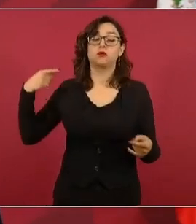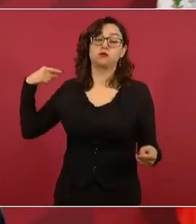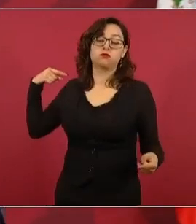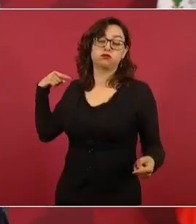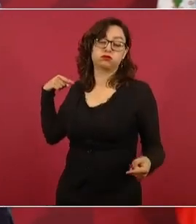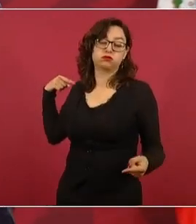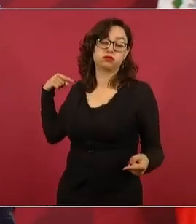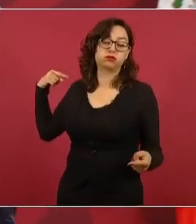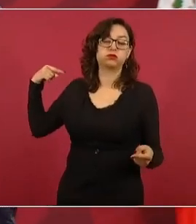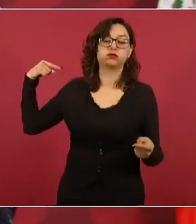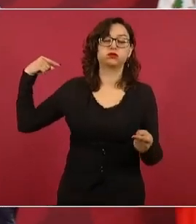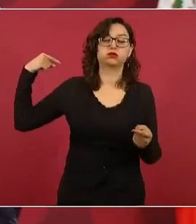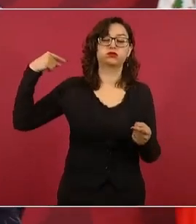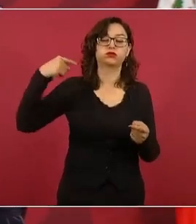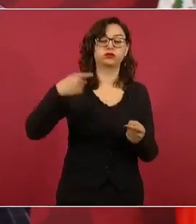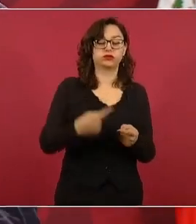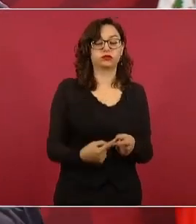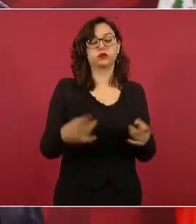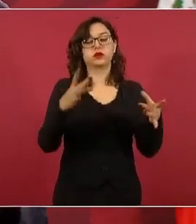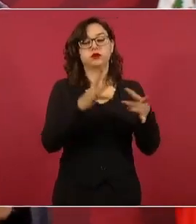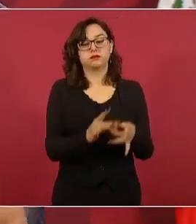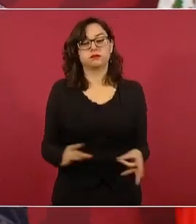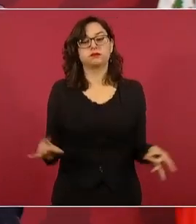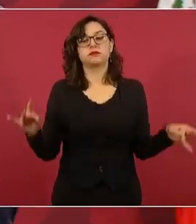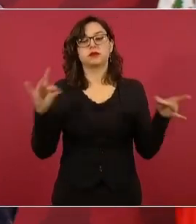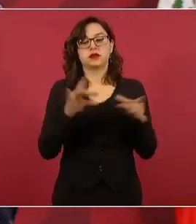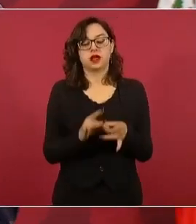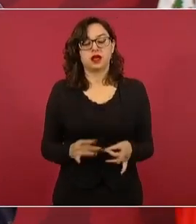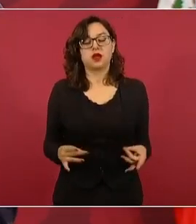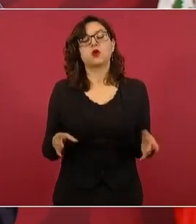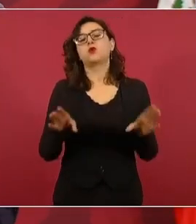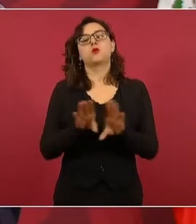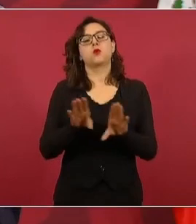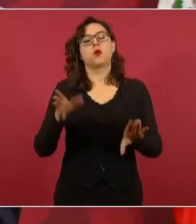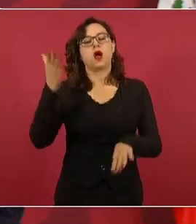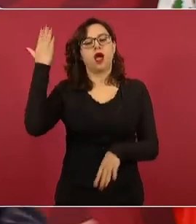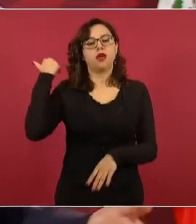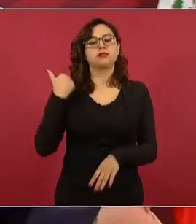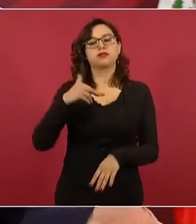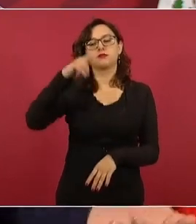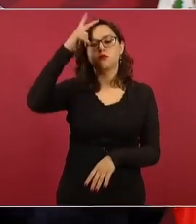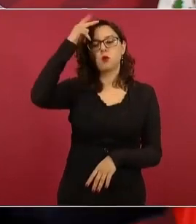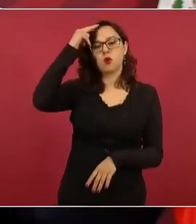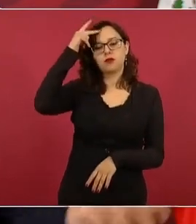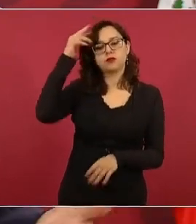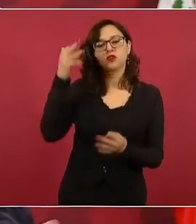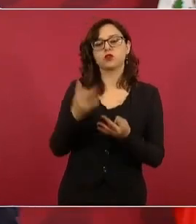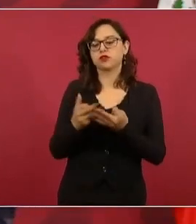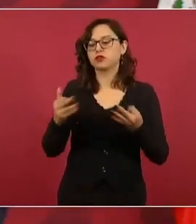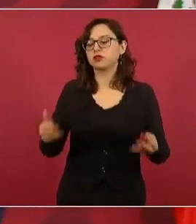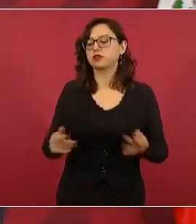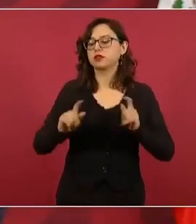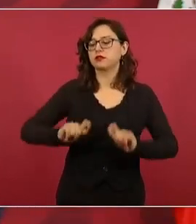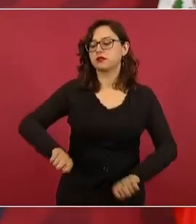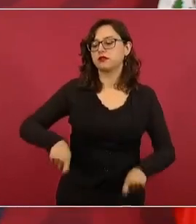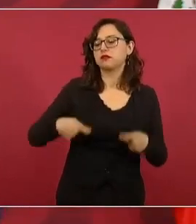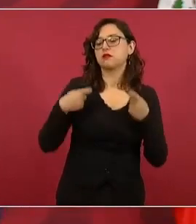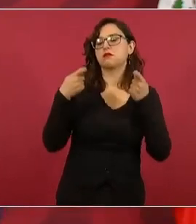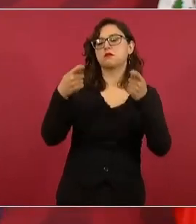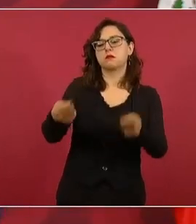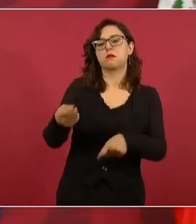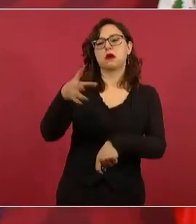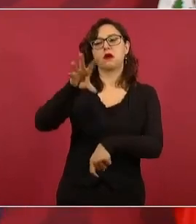las grandes extensiones de terrenos durante el Porfiriato, la explotación de las maderas,